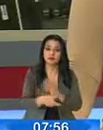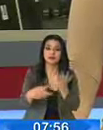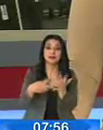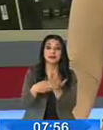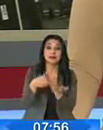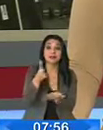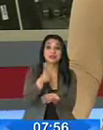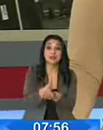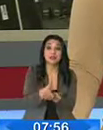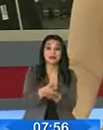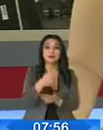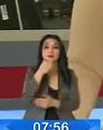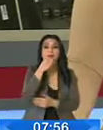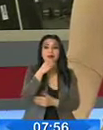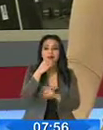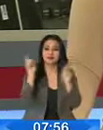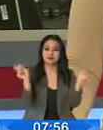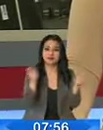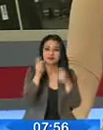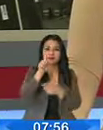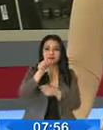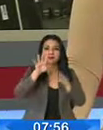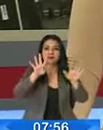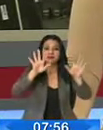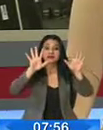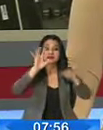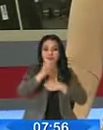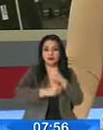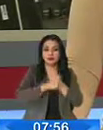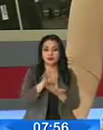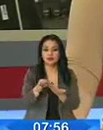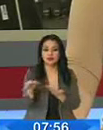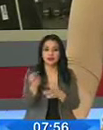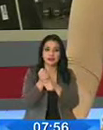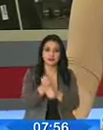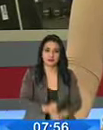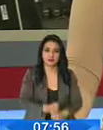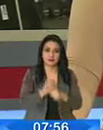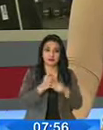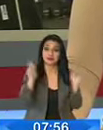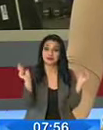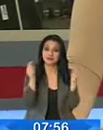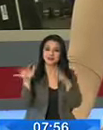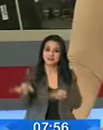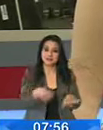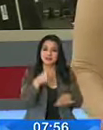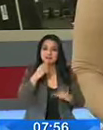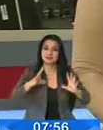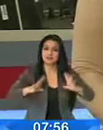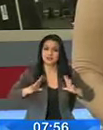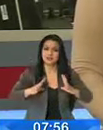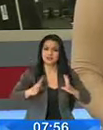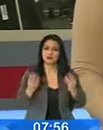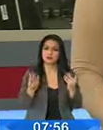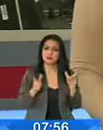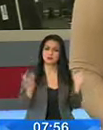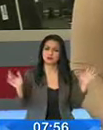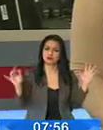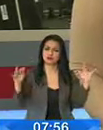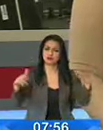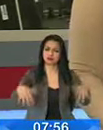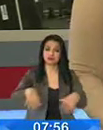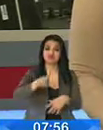terrestre, Manta celebró 95 años de cantonización. Las actividades festivas y el feriado atrajeron alrededor de